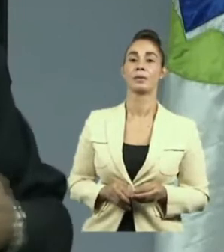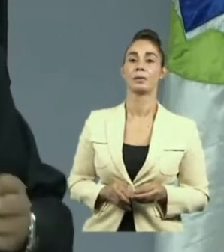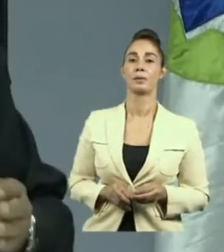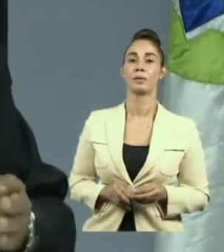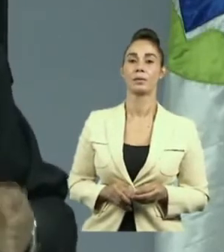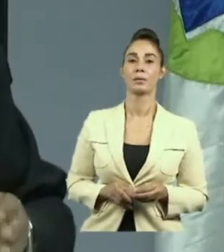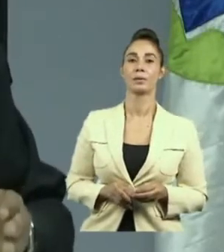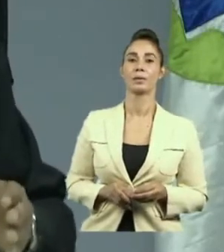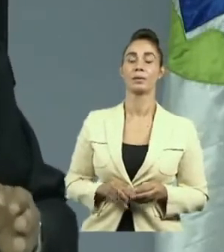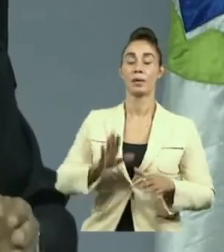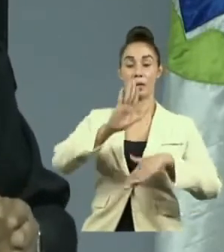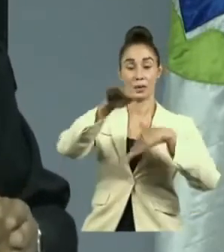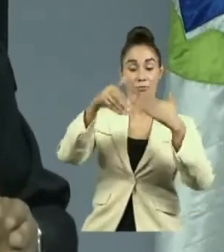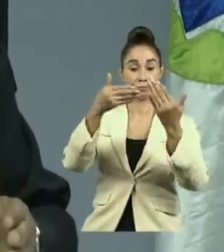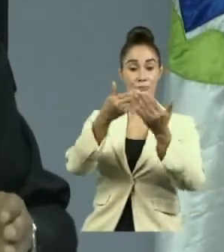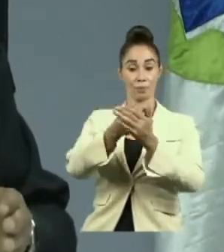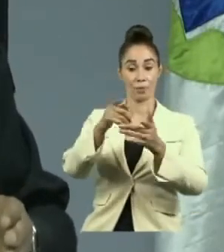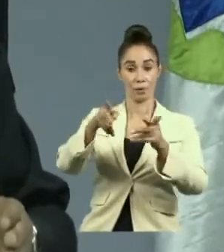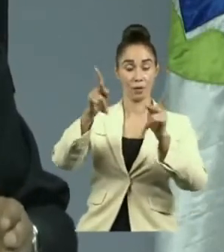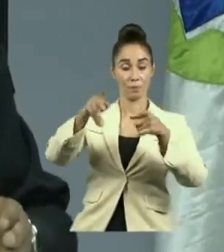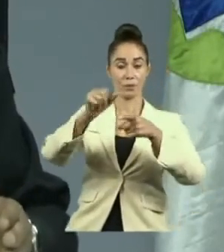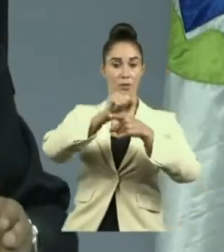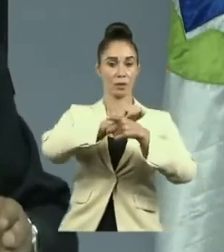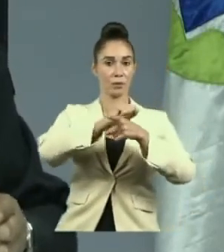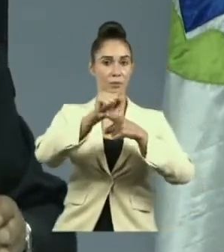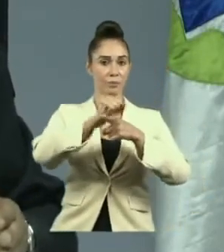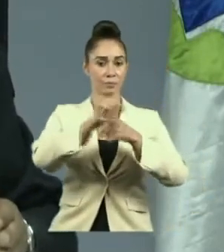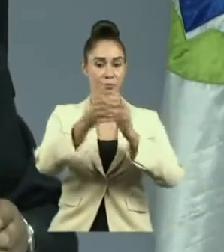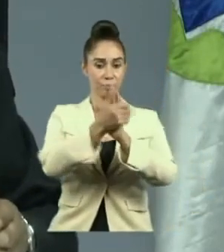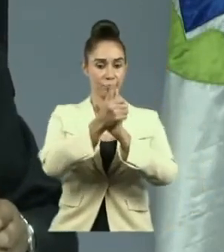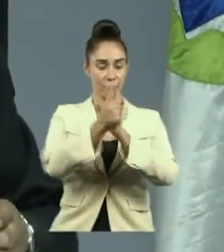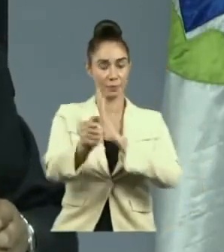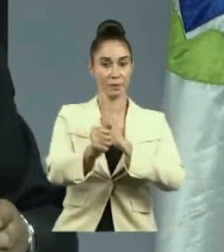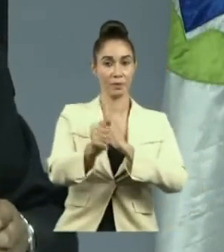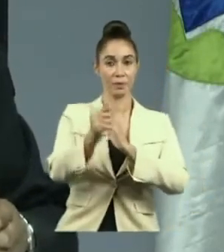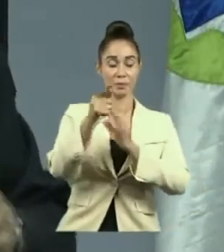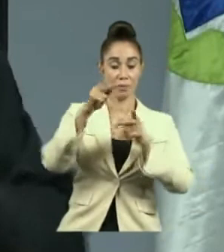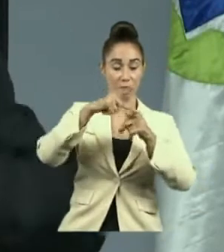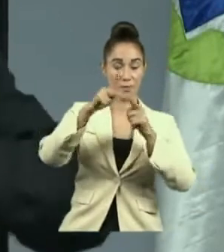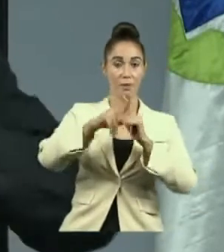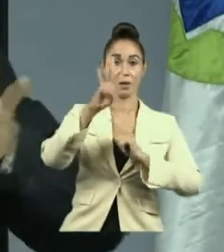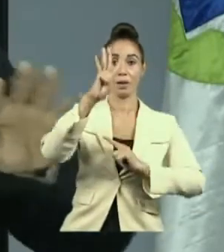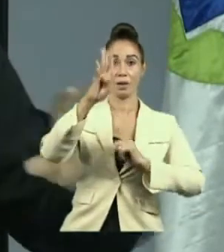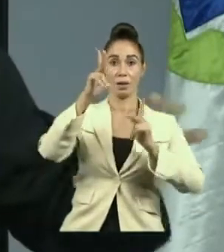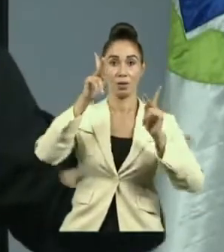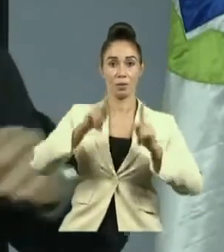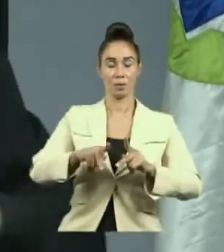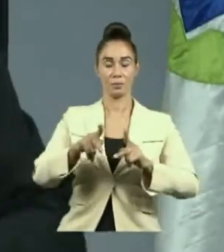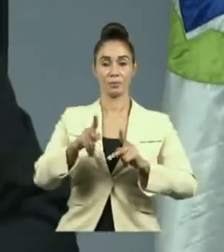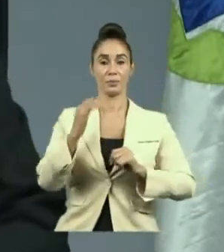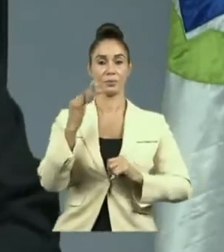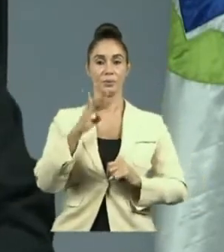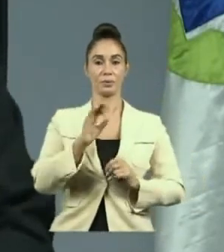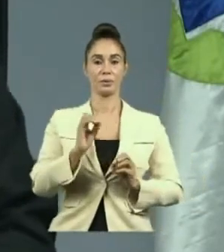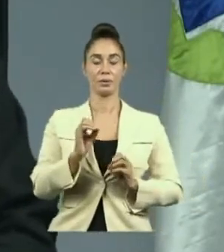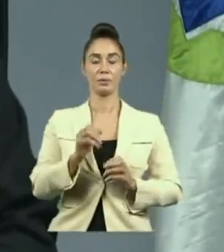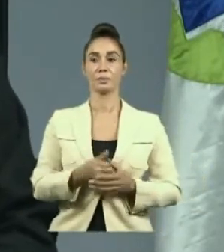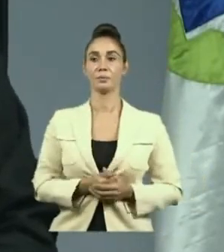es capacitado para esto solamente habían cuatro personas y estamos entonces